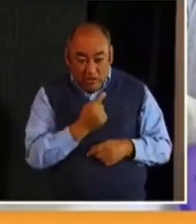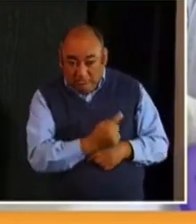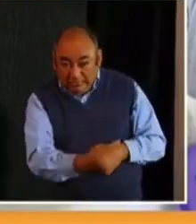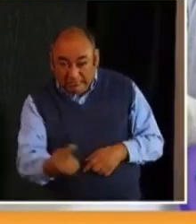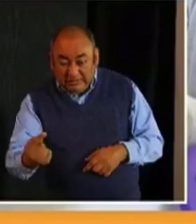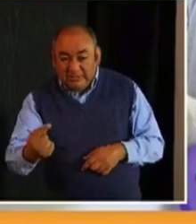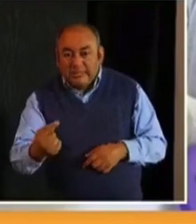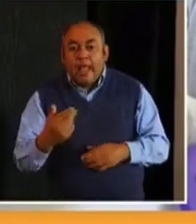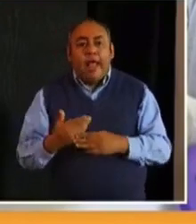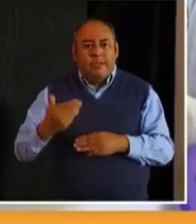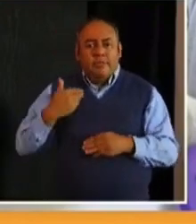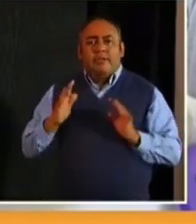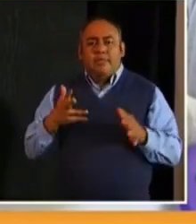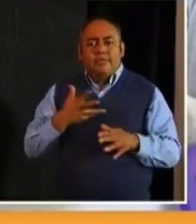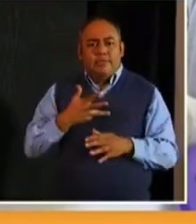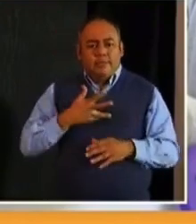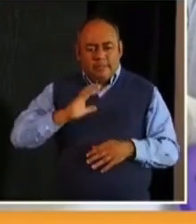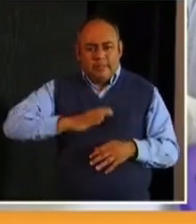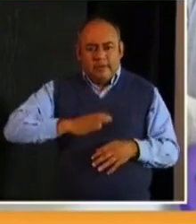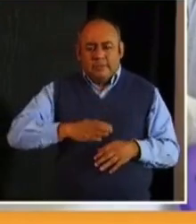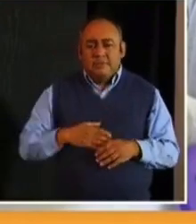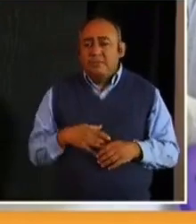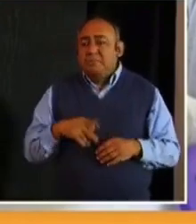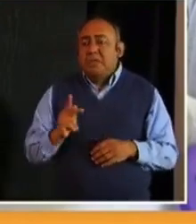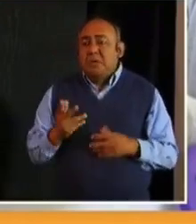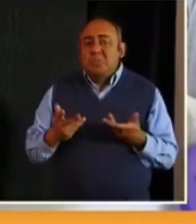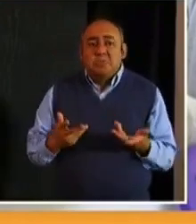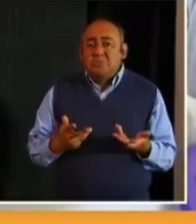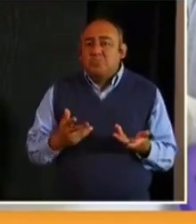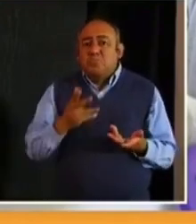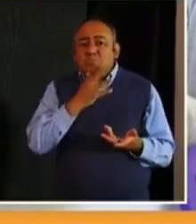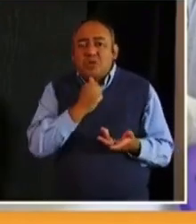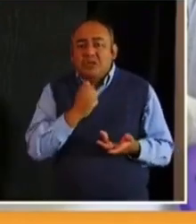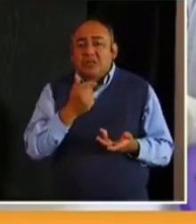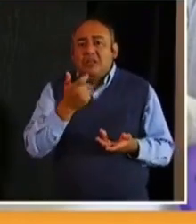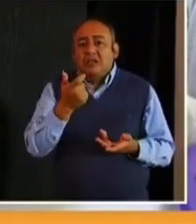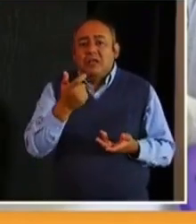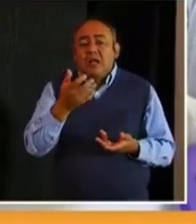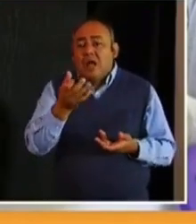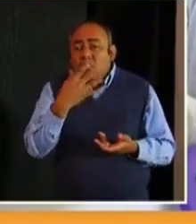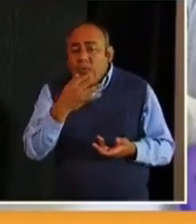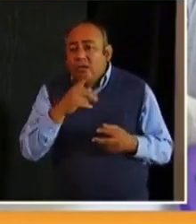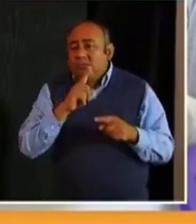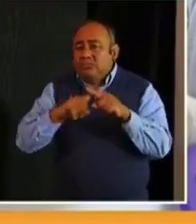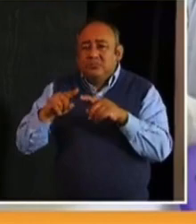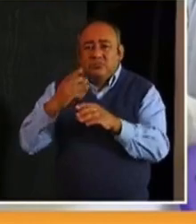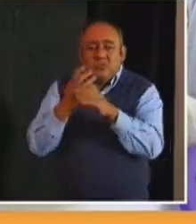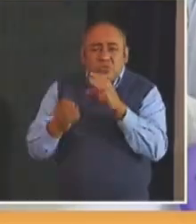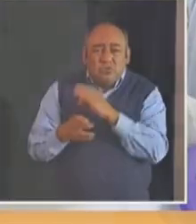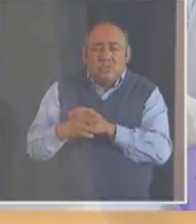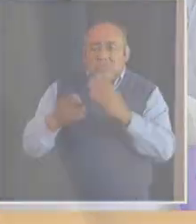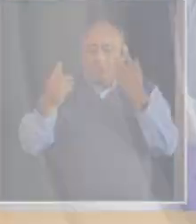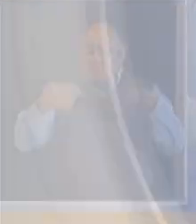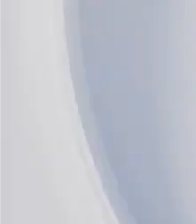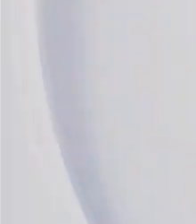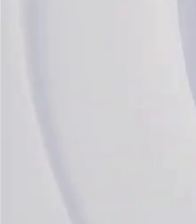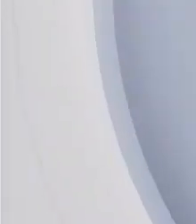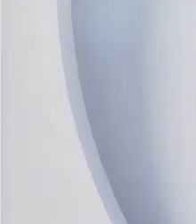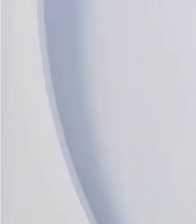venían con el diagnóstico de Cáncer y no estaban siguiendo un tratamiento adecuado porque no contaban con los recursos